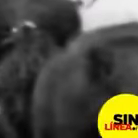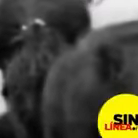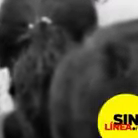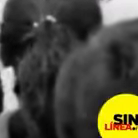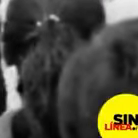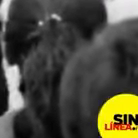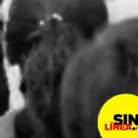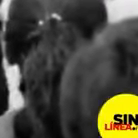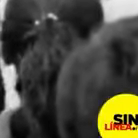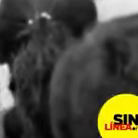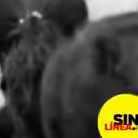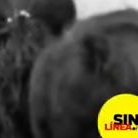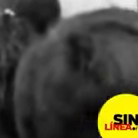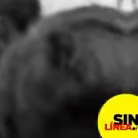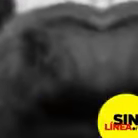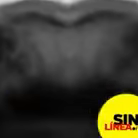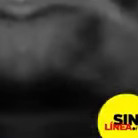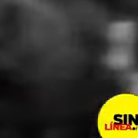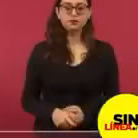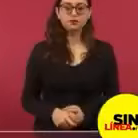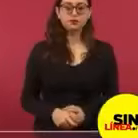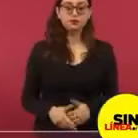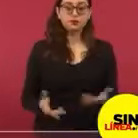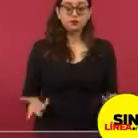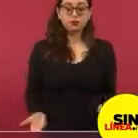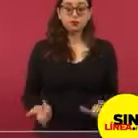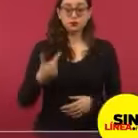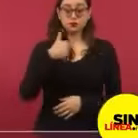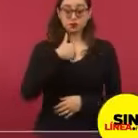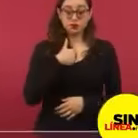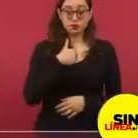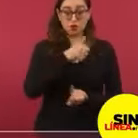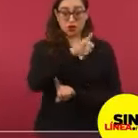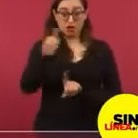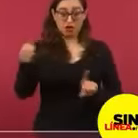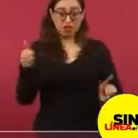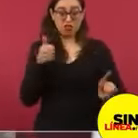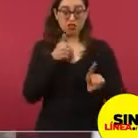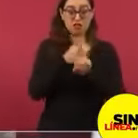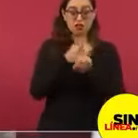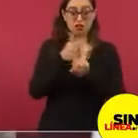voy mucho menos a actuar como cacique.